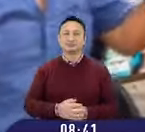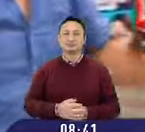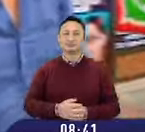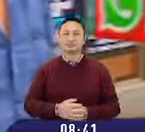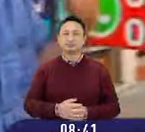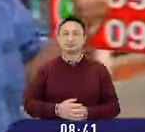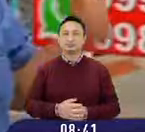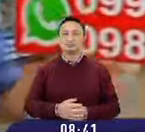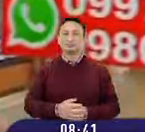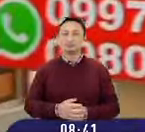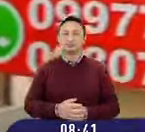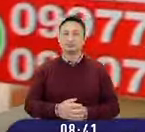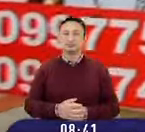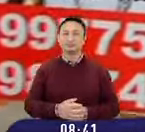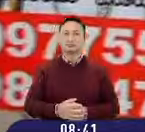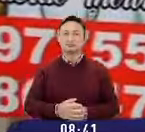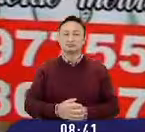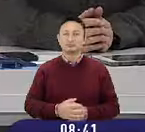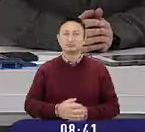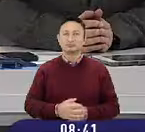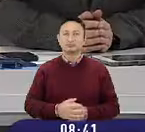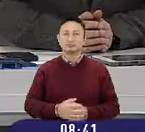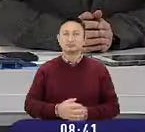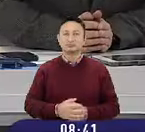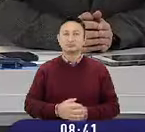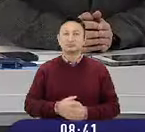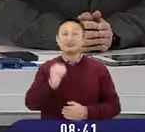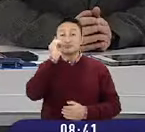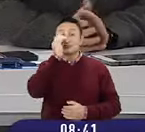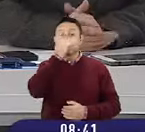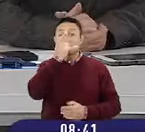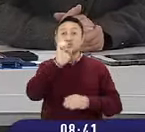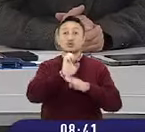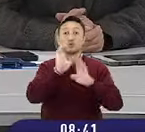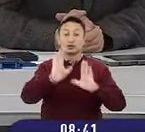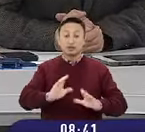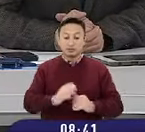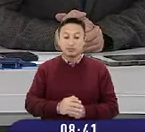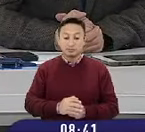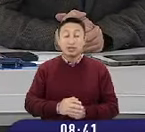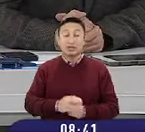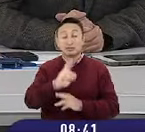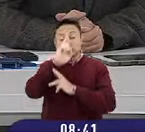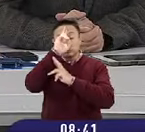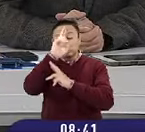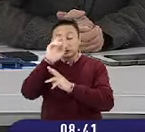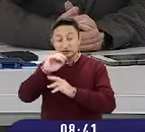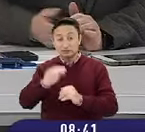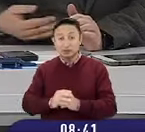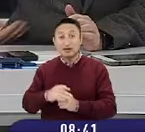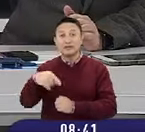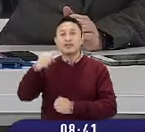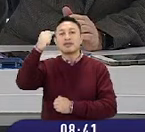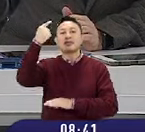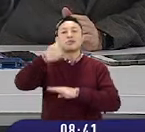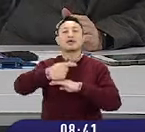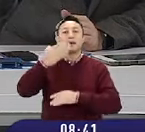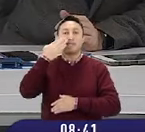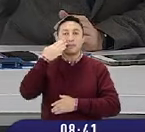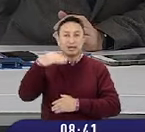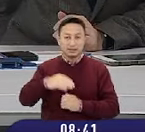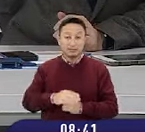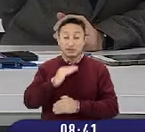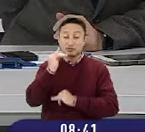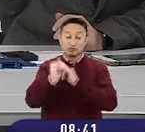Informó José Morales. Las flores ecuatorianas serán parte de los homenajes que se realicen por el Día de la Madre a